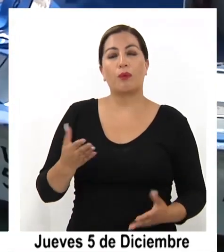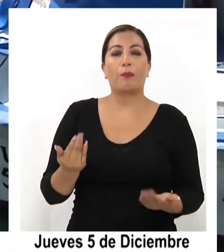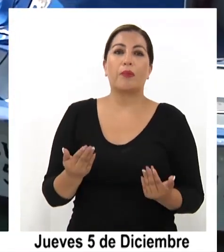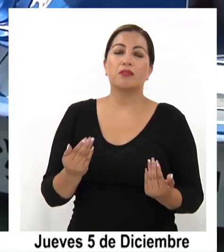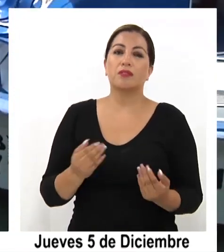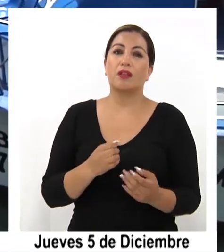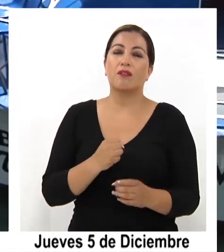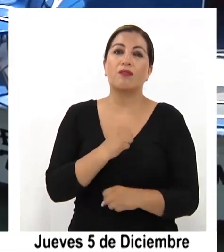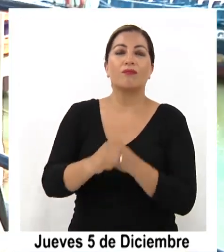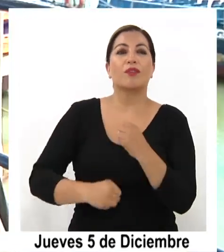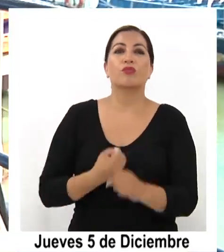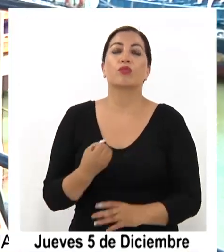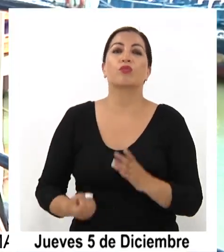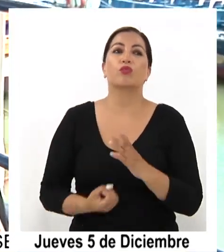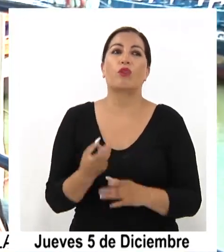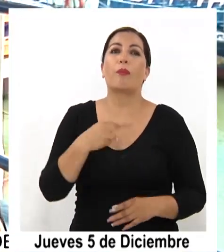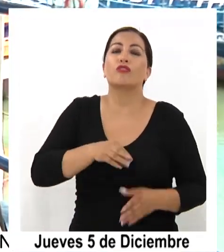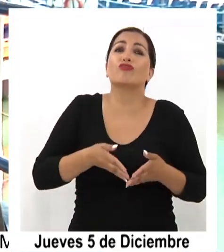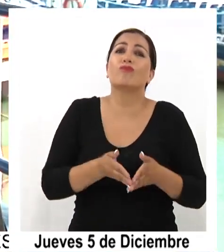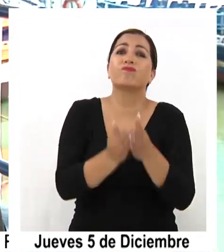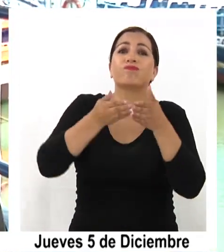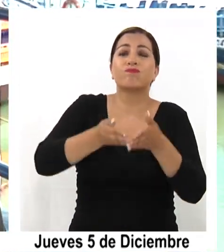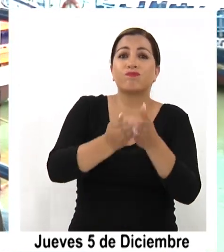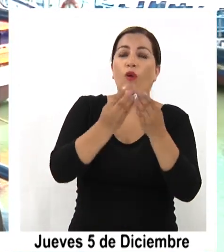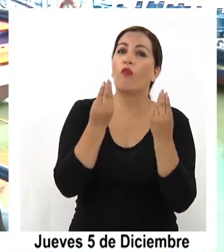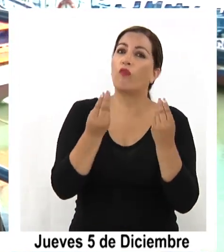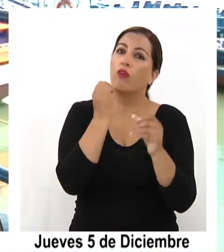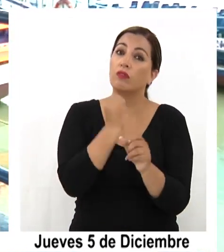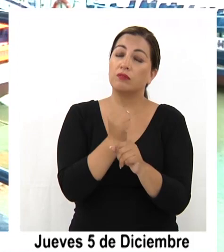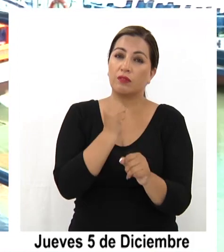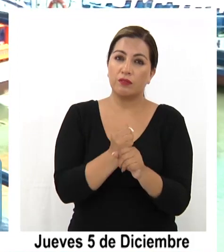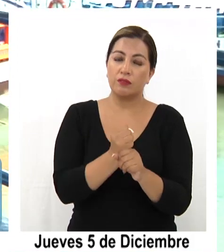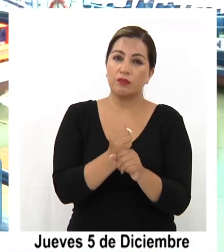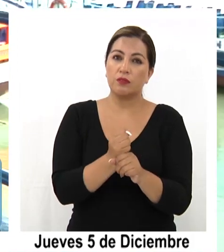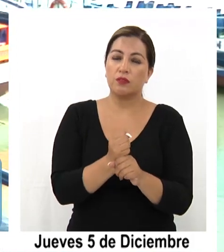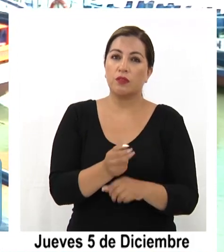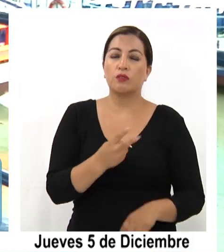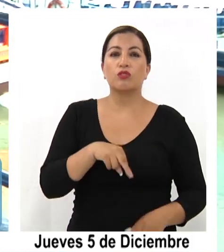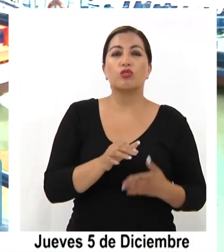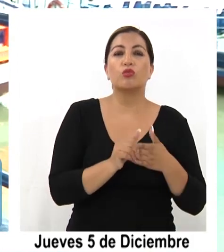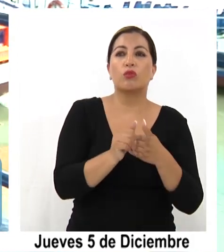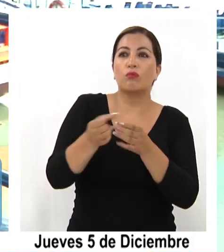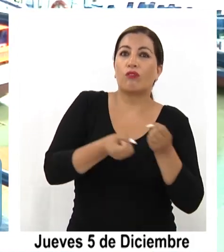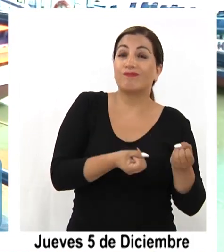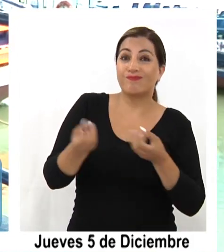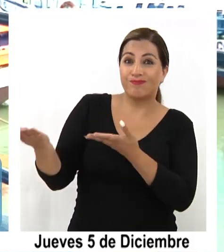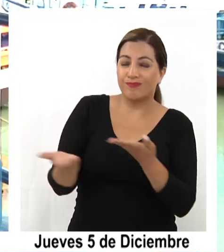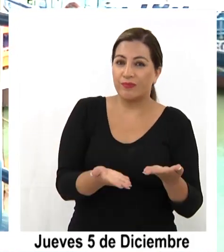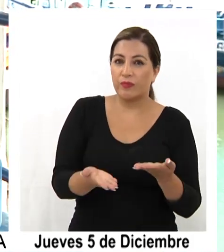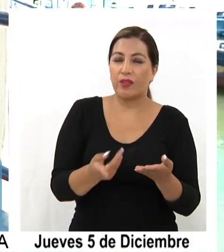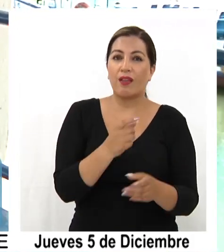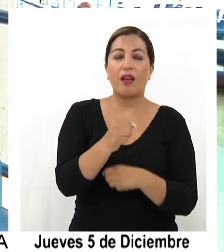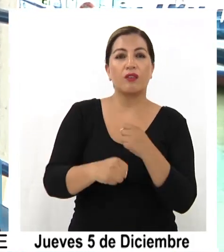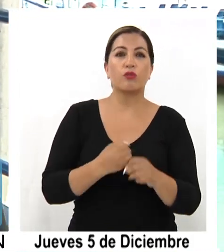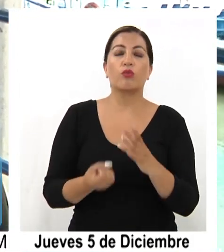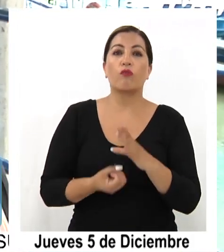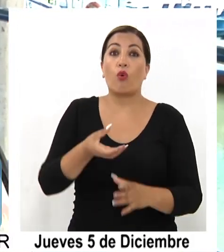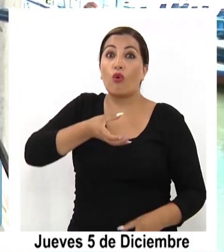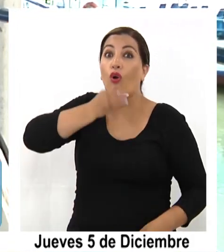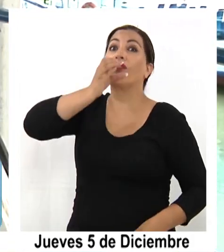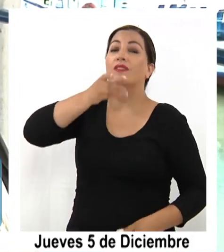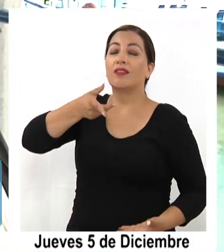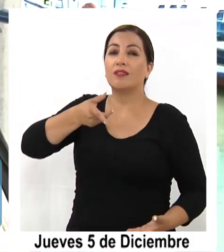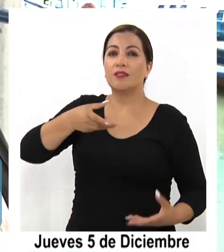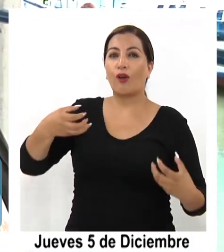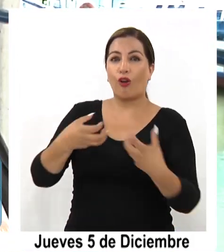año nuevo porque para los lancheros es muy bueno el trabajo. Nosotros a los turistas les ofrecemos acá el año nuevo un cóctel,